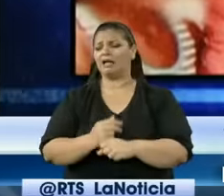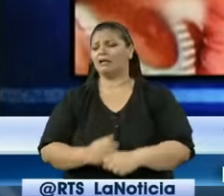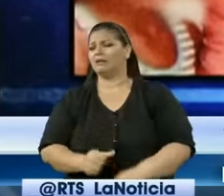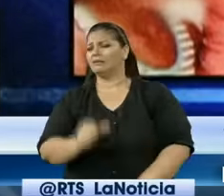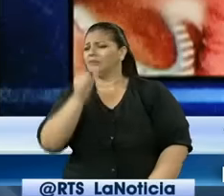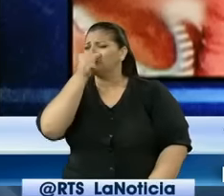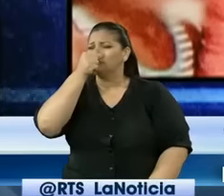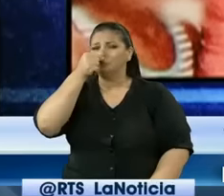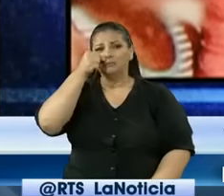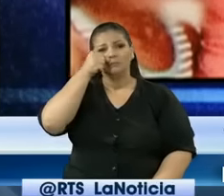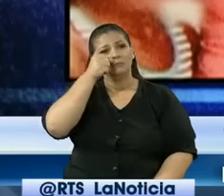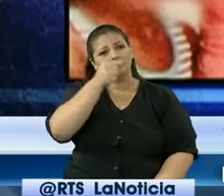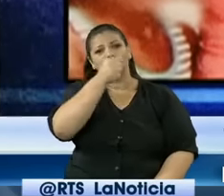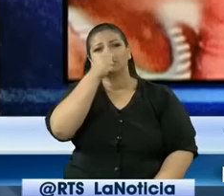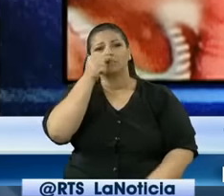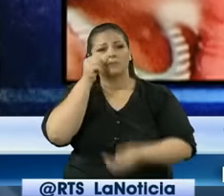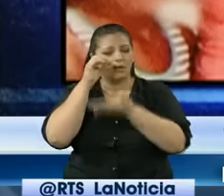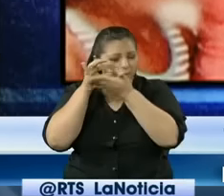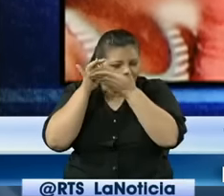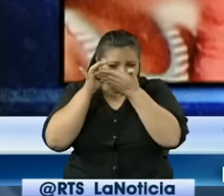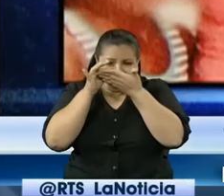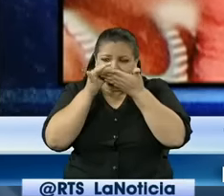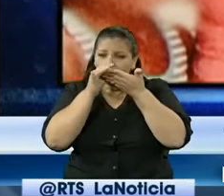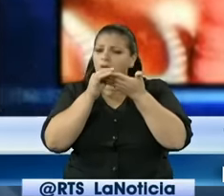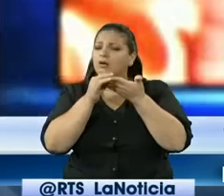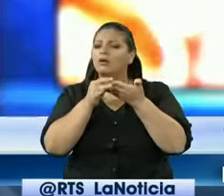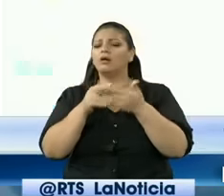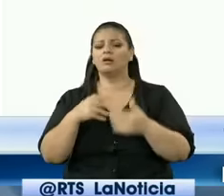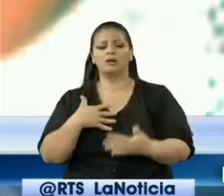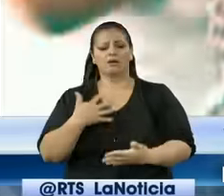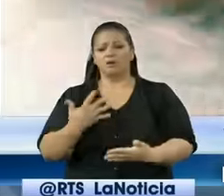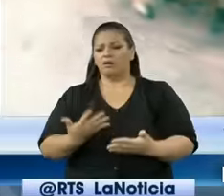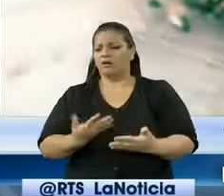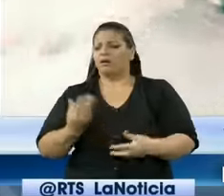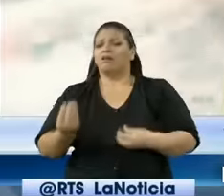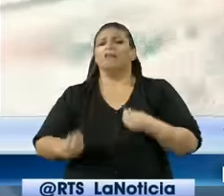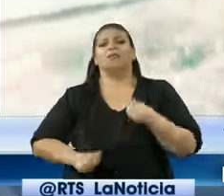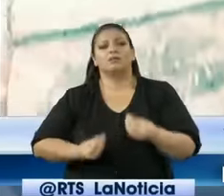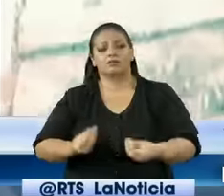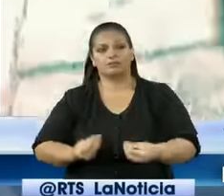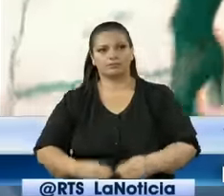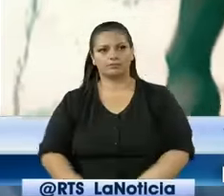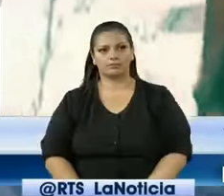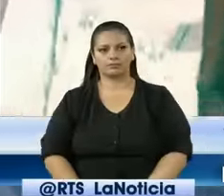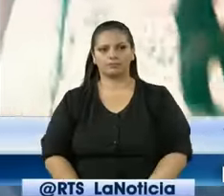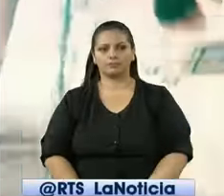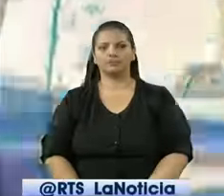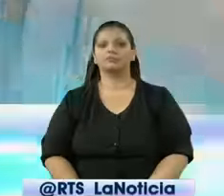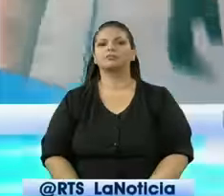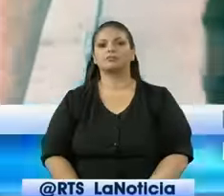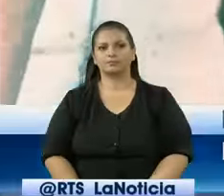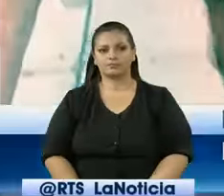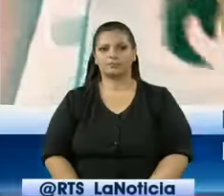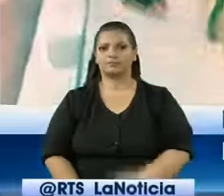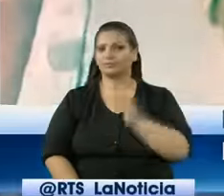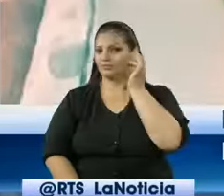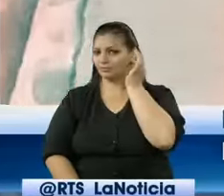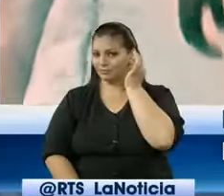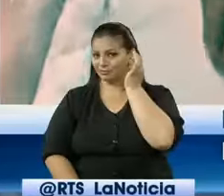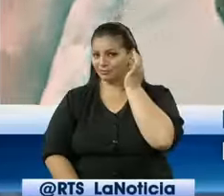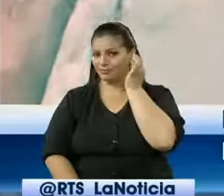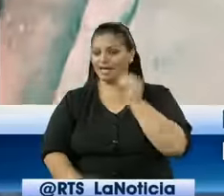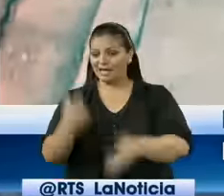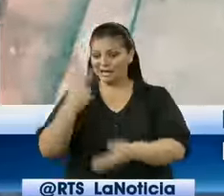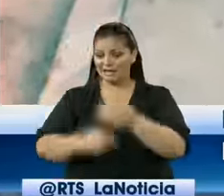sea, lamentablemente no sé qué hacer con todo esto. Sus otros hermanos seguían deambulando en alguna acera de